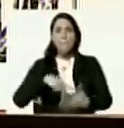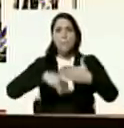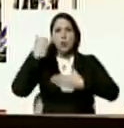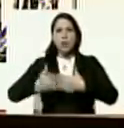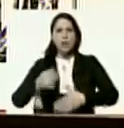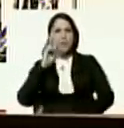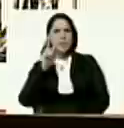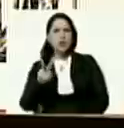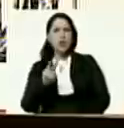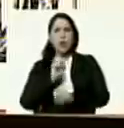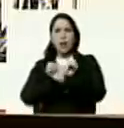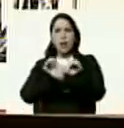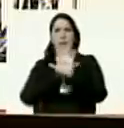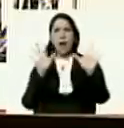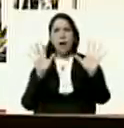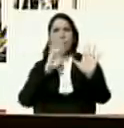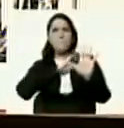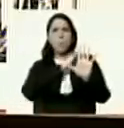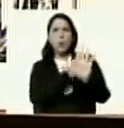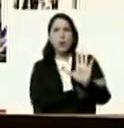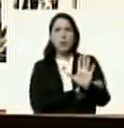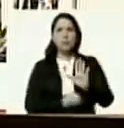clara.